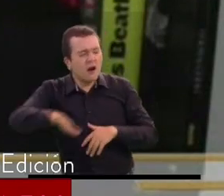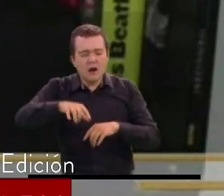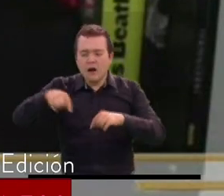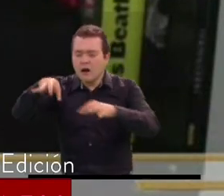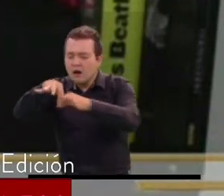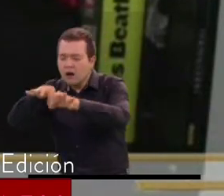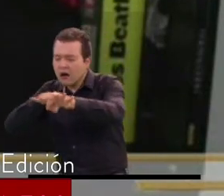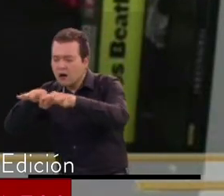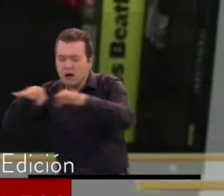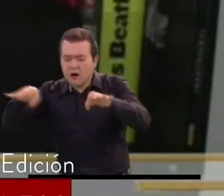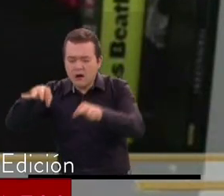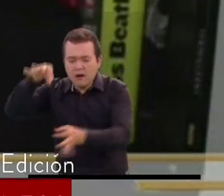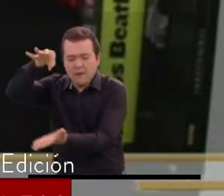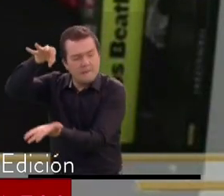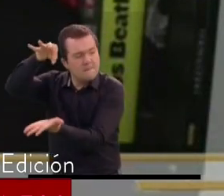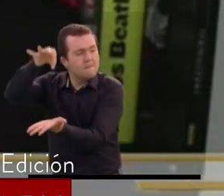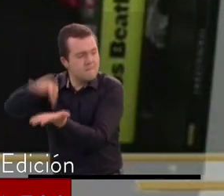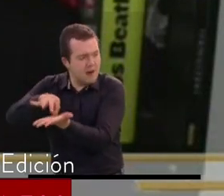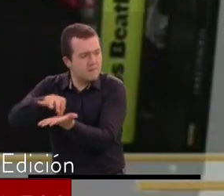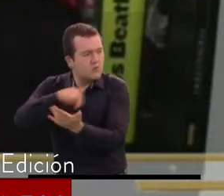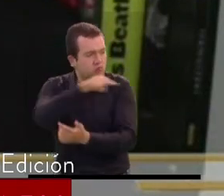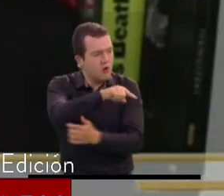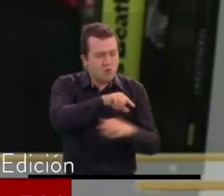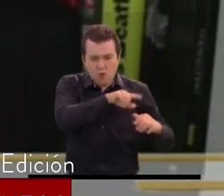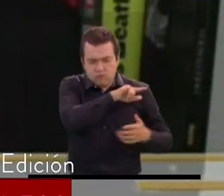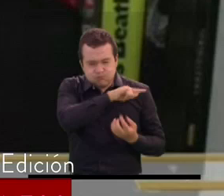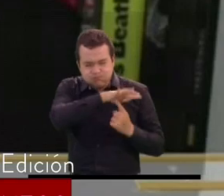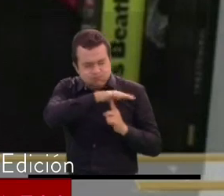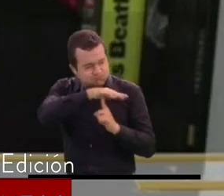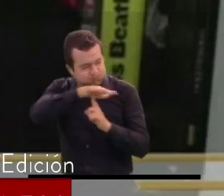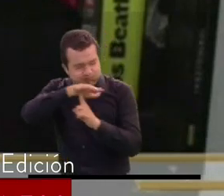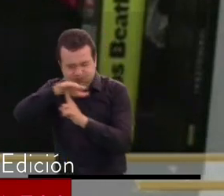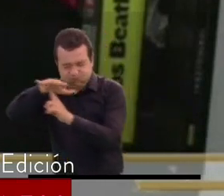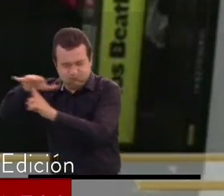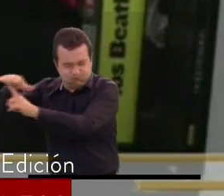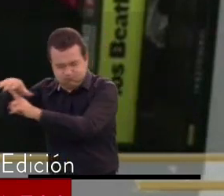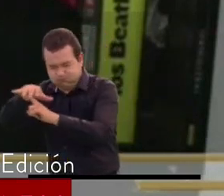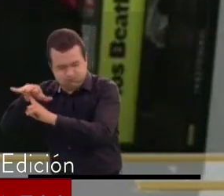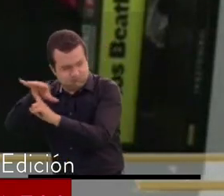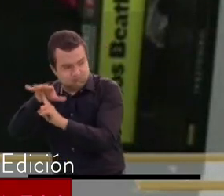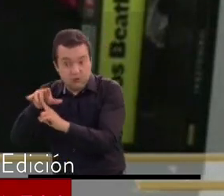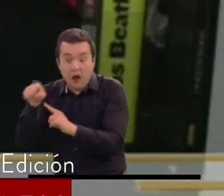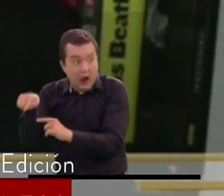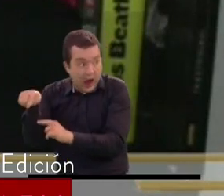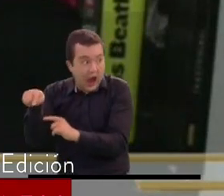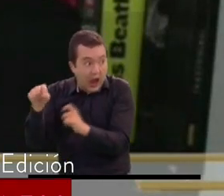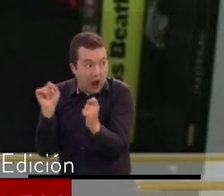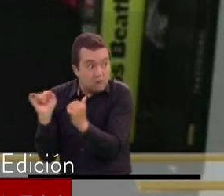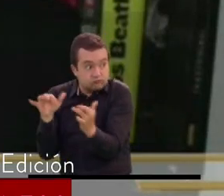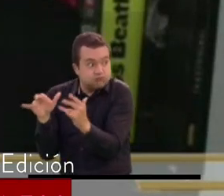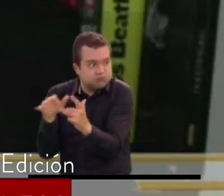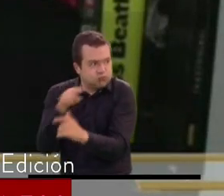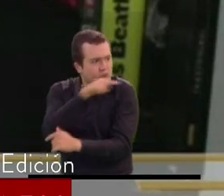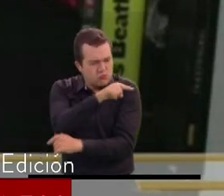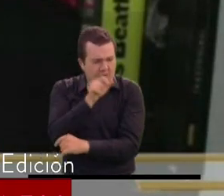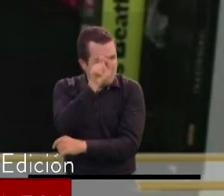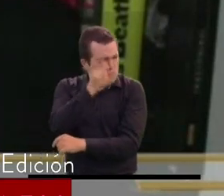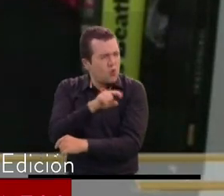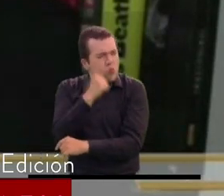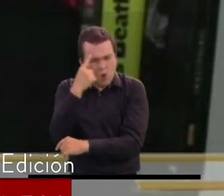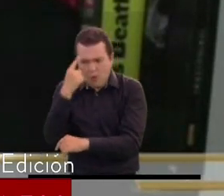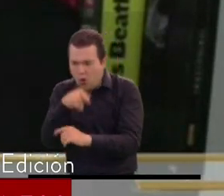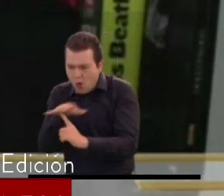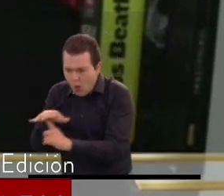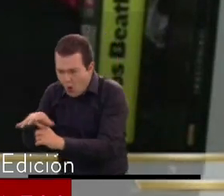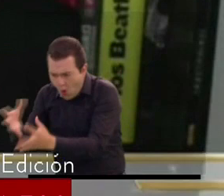produjo una operación para extraer de una zona de conflicto armado a uno de los negociadores